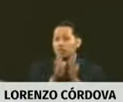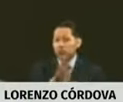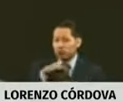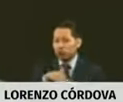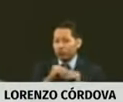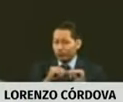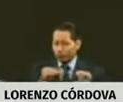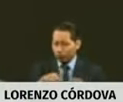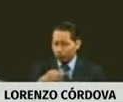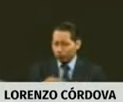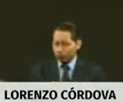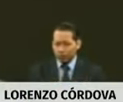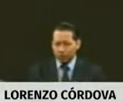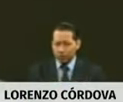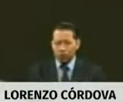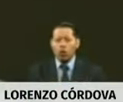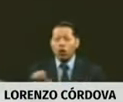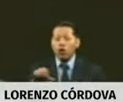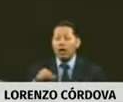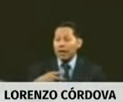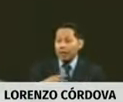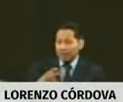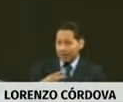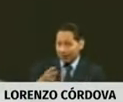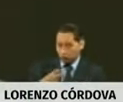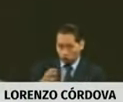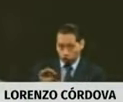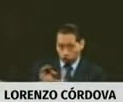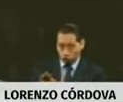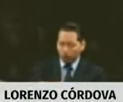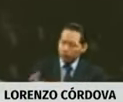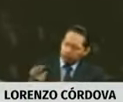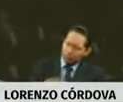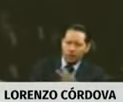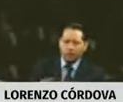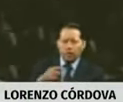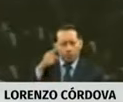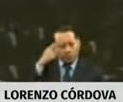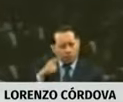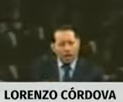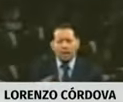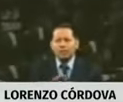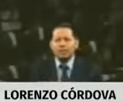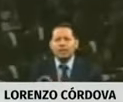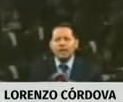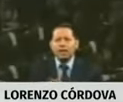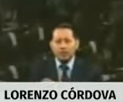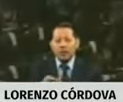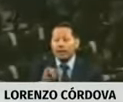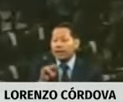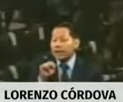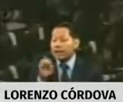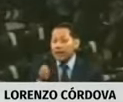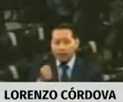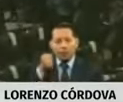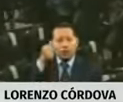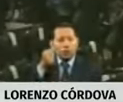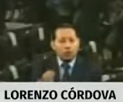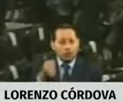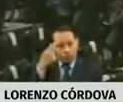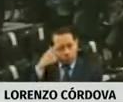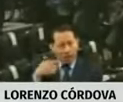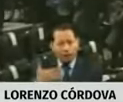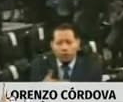El día de hoy, acudo ante la atenta invitación que se me ha formulado para explicar la solicitud de recursos que ha planteado el INE para el próximo